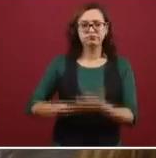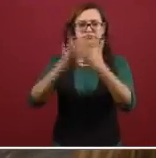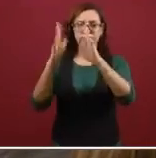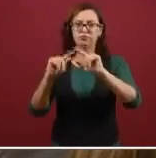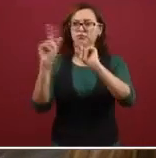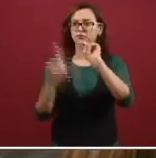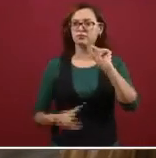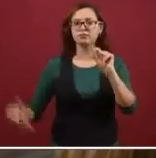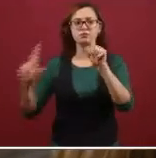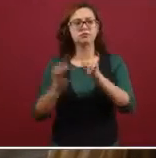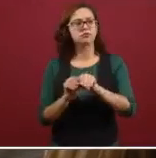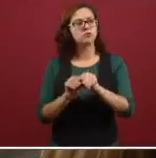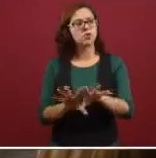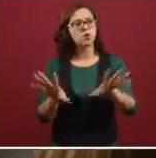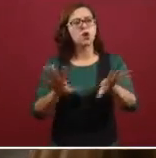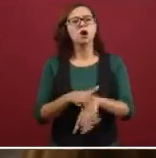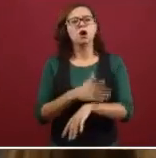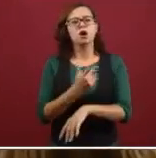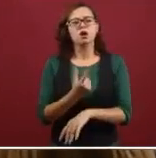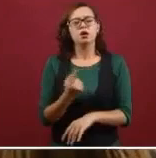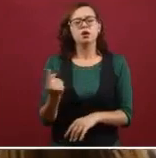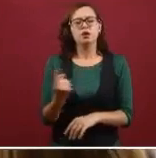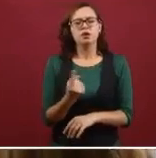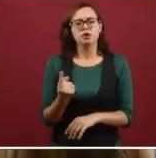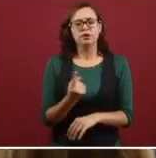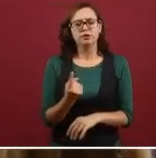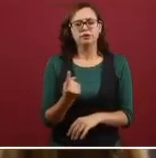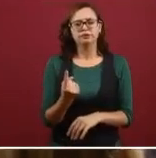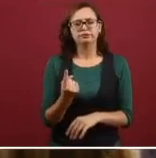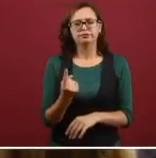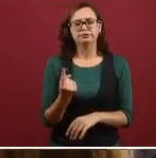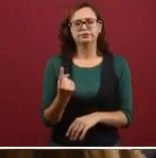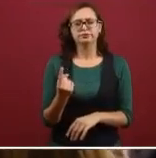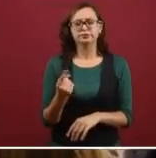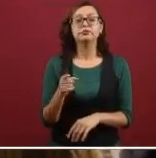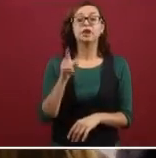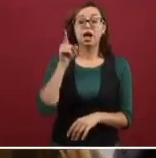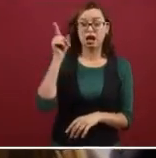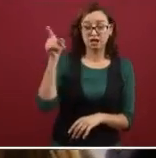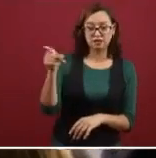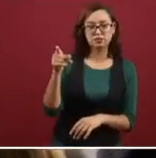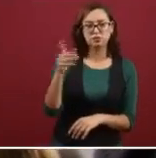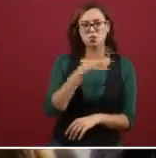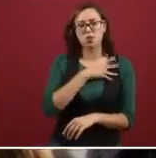país, porque ahí, en Buenavista,